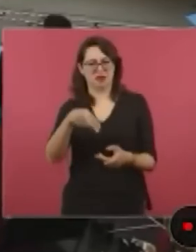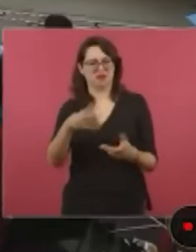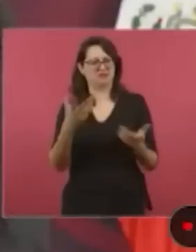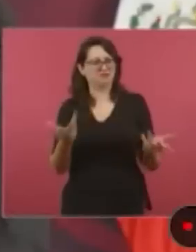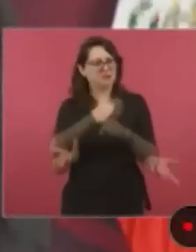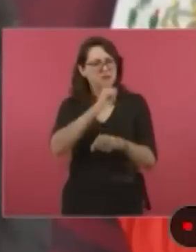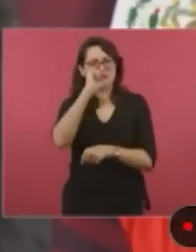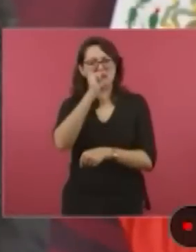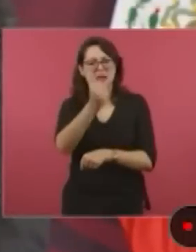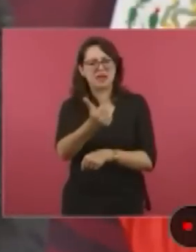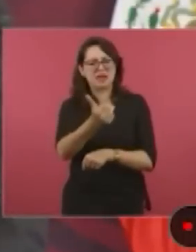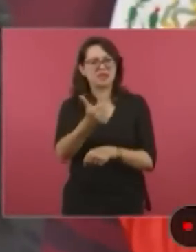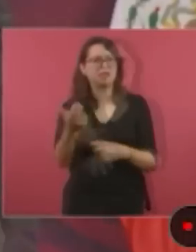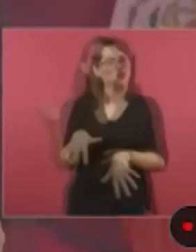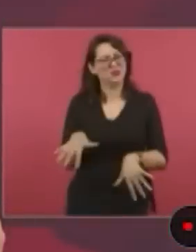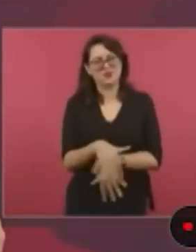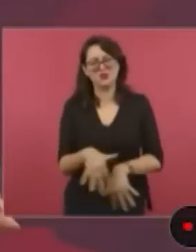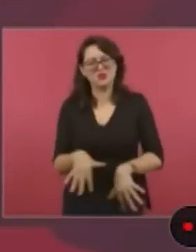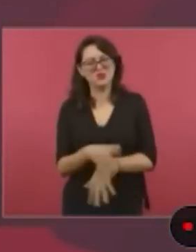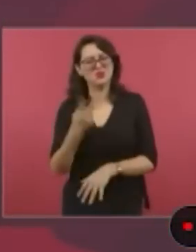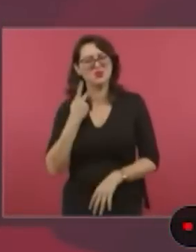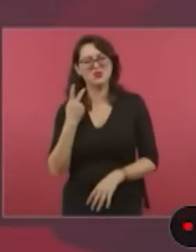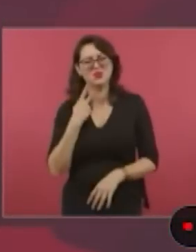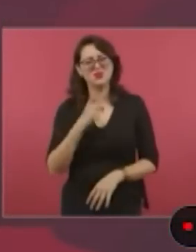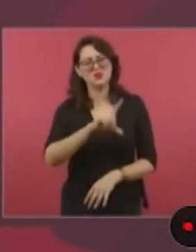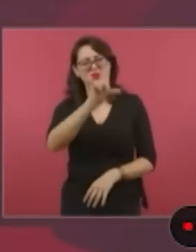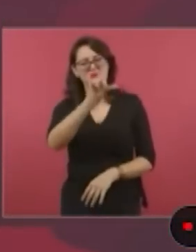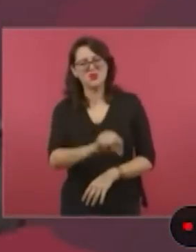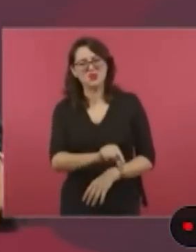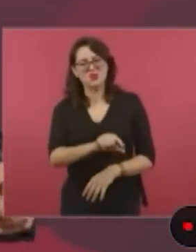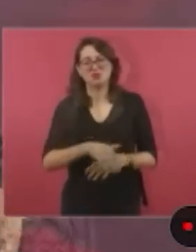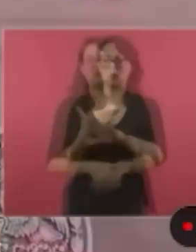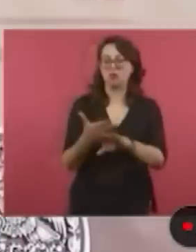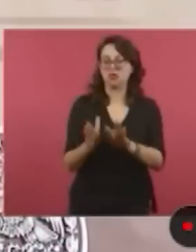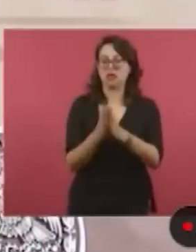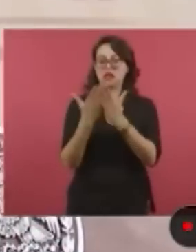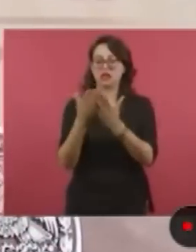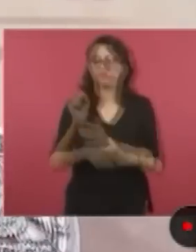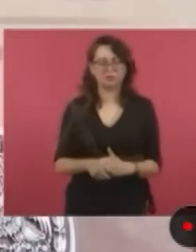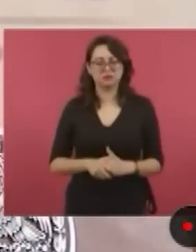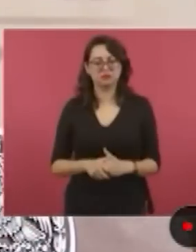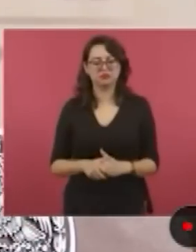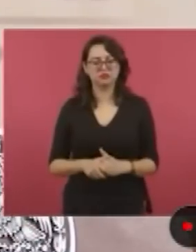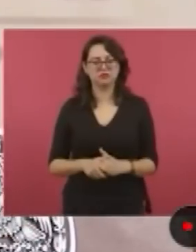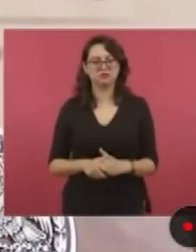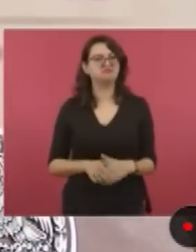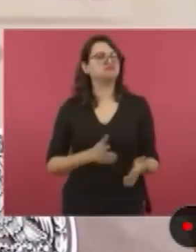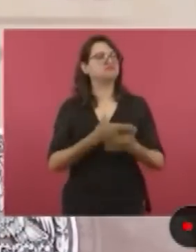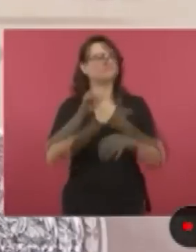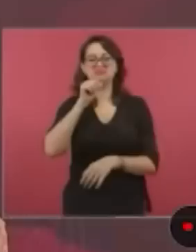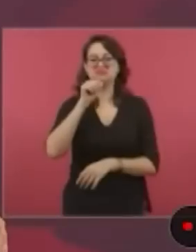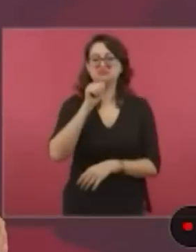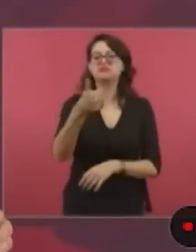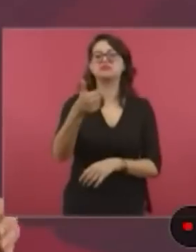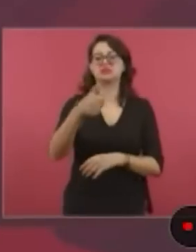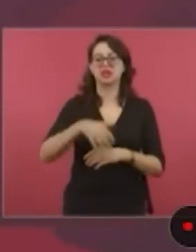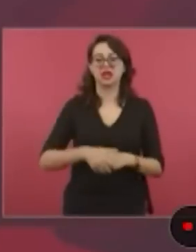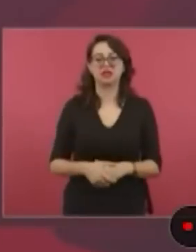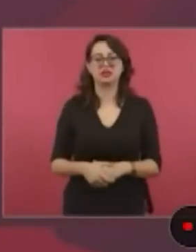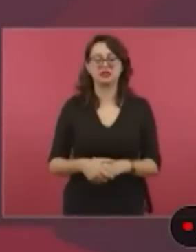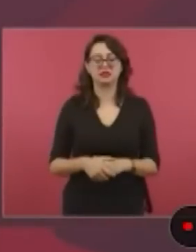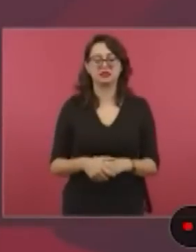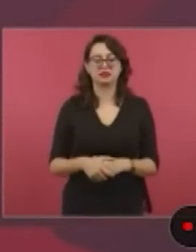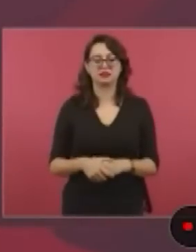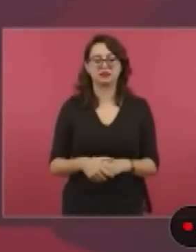irresponsable y politiquera que presenta una controversia para que no se entreguen los libros a los niños